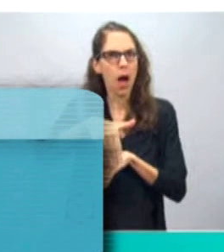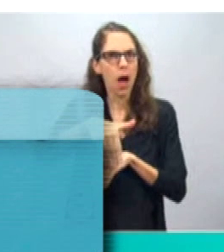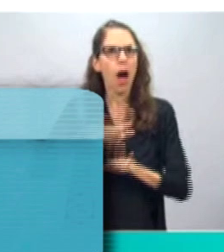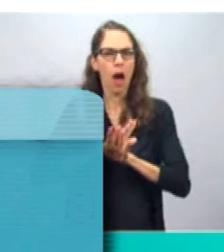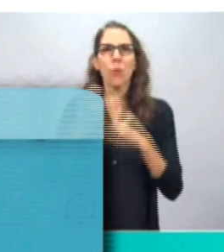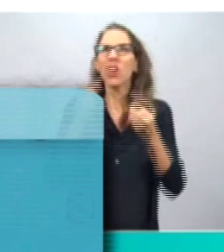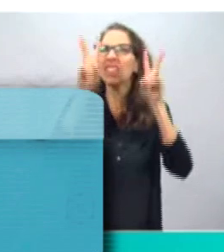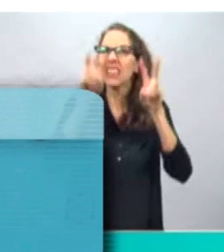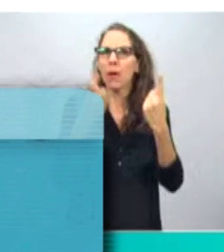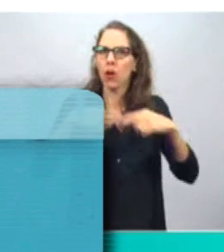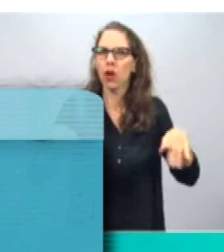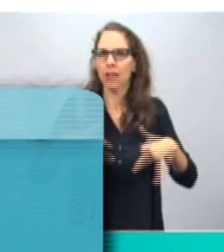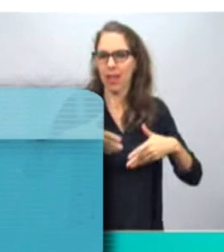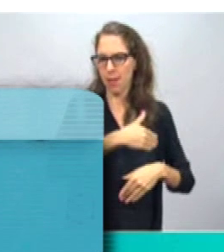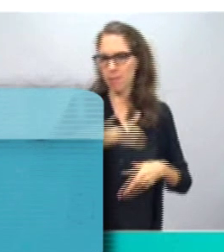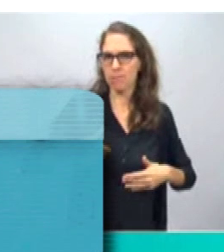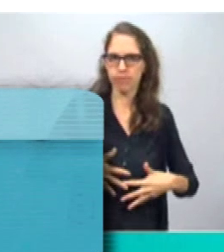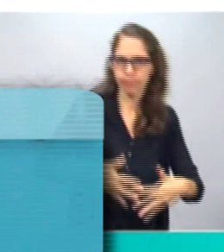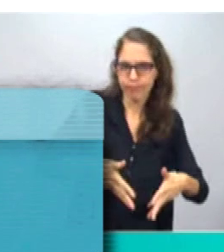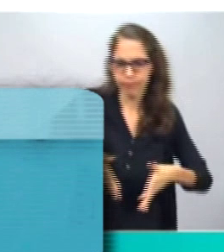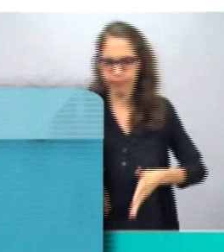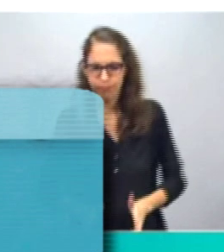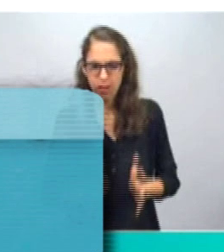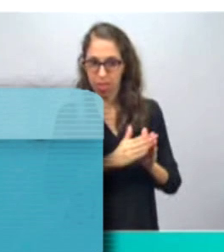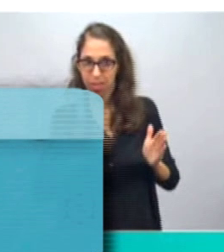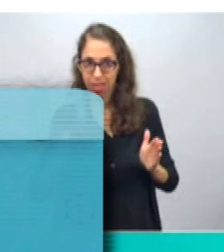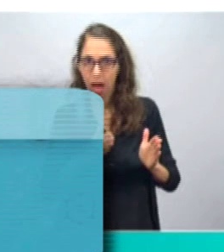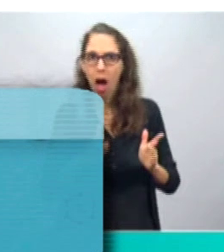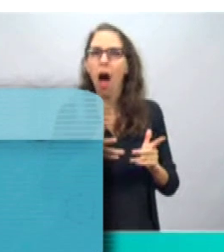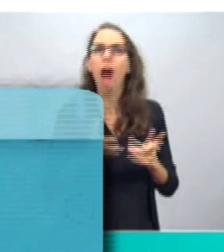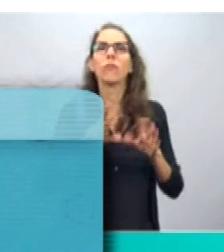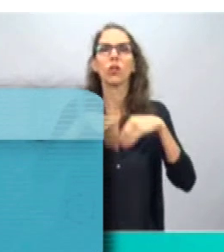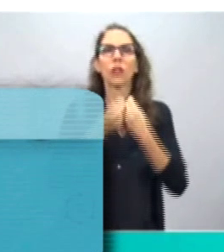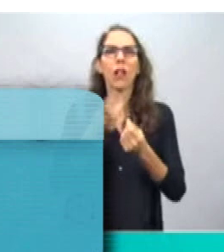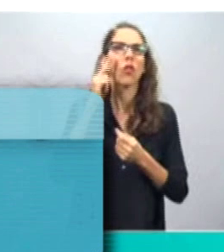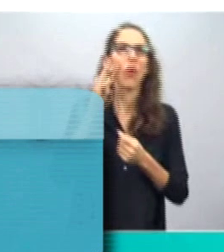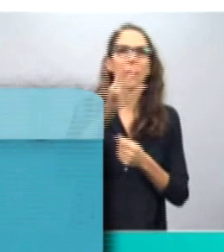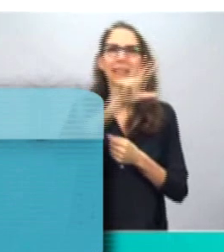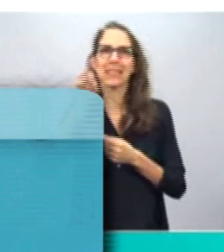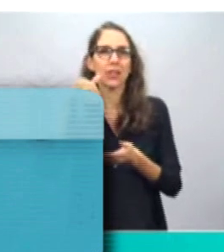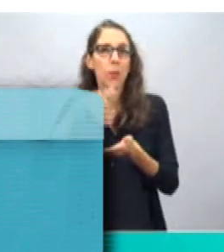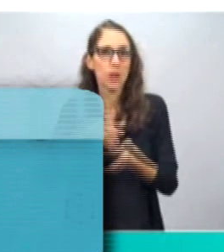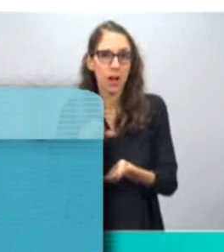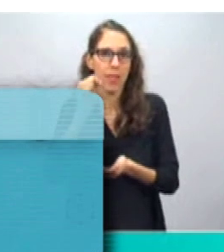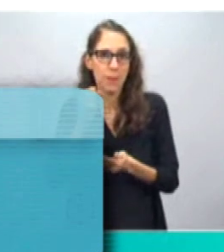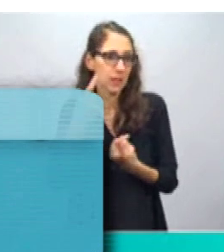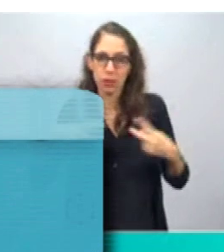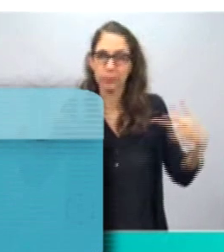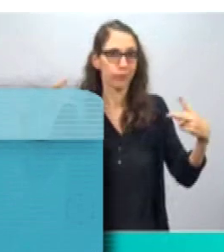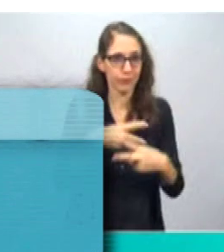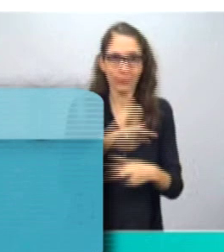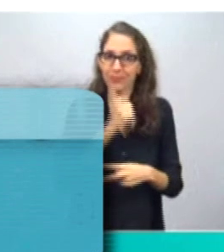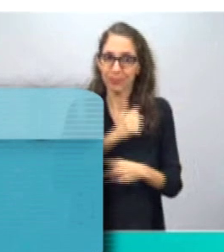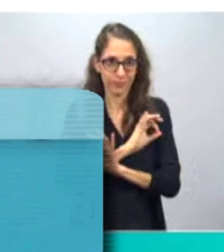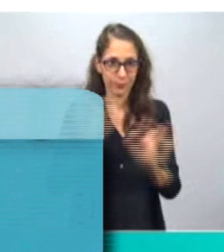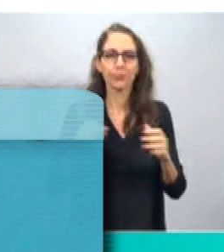de maternidad y salud perinatal, por 2.300 millones de pesos, y después, por último, el último renglón, también